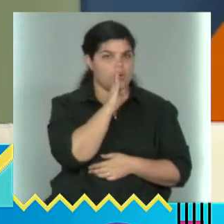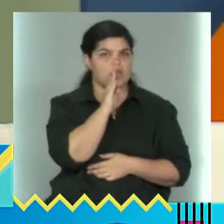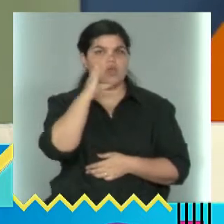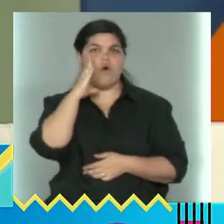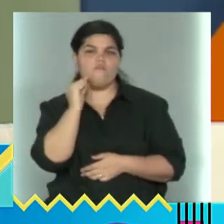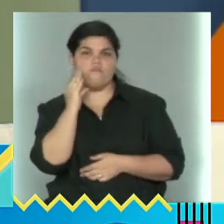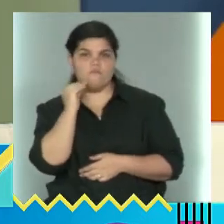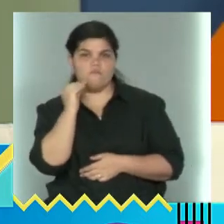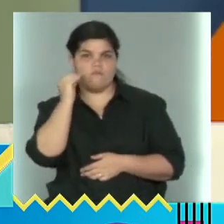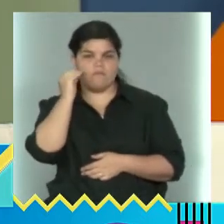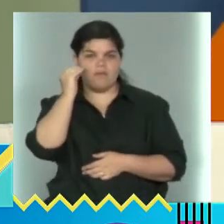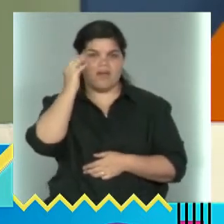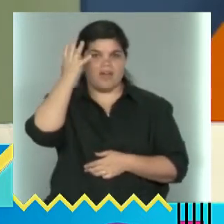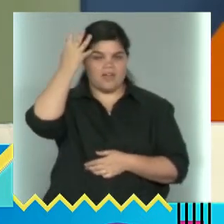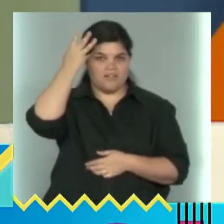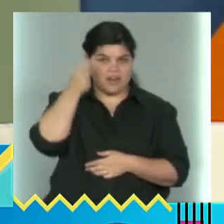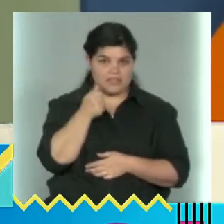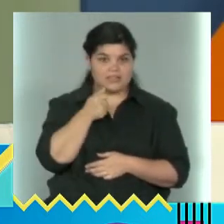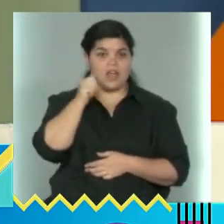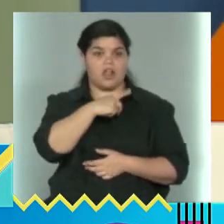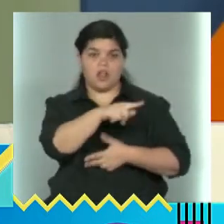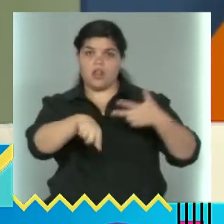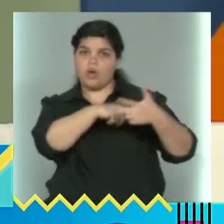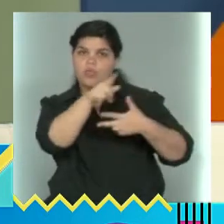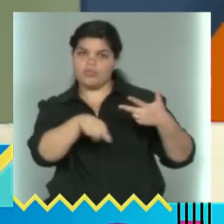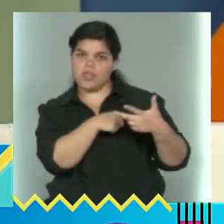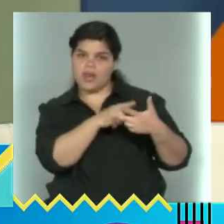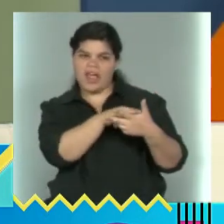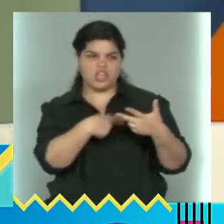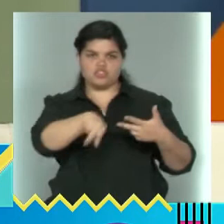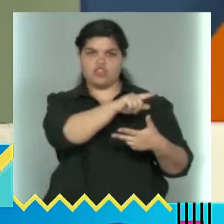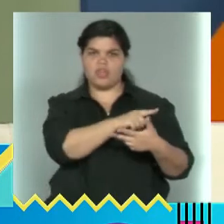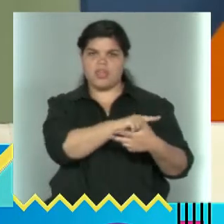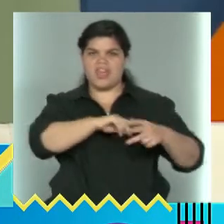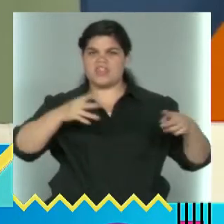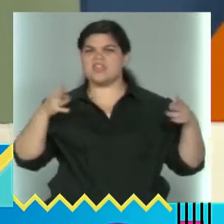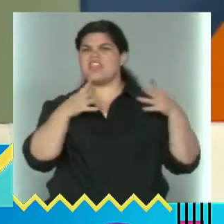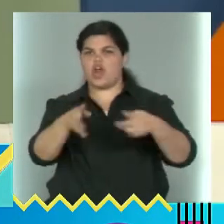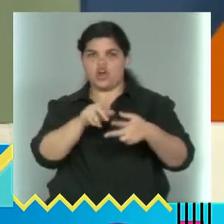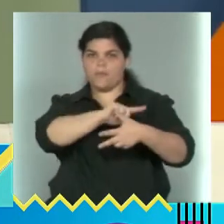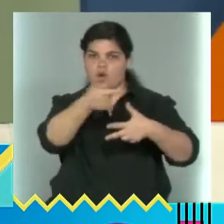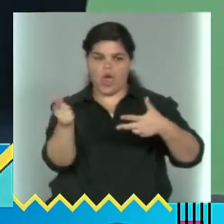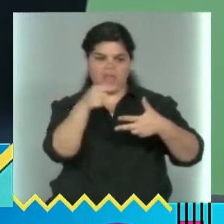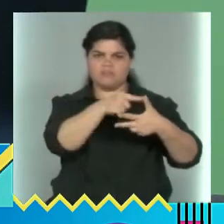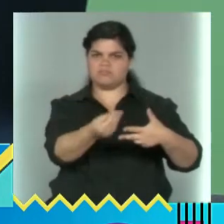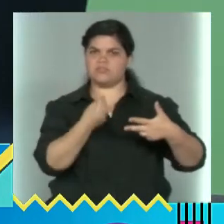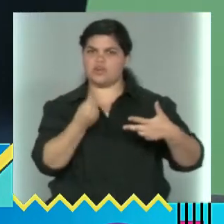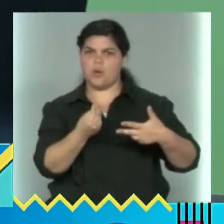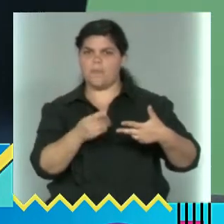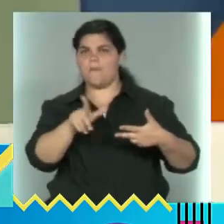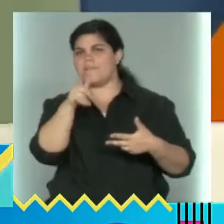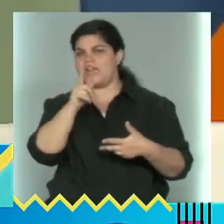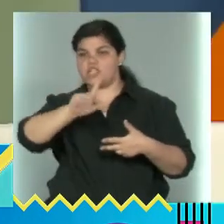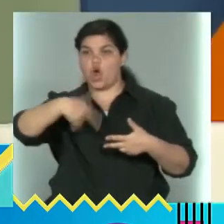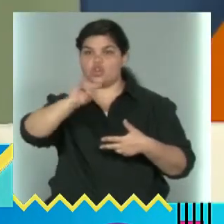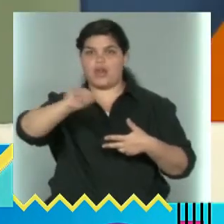Reino Unido no serían terroristas. Entonces, bueno, ahí está ese juego de palabras y de asignarle una connotación negativa a las acciones del otro